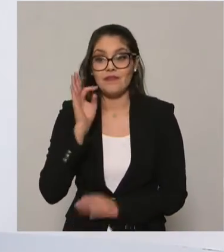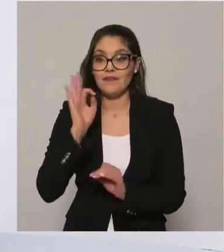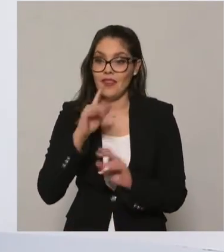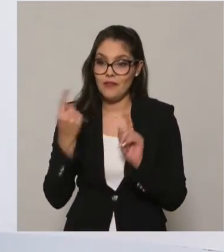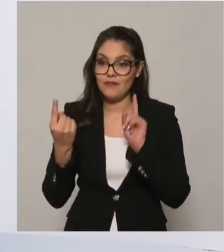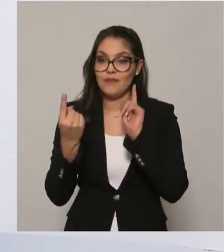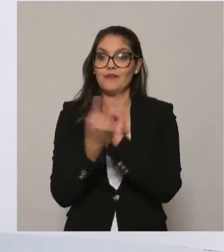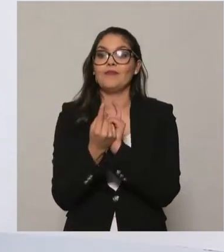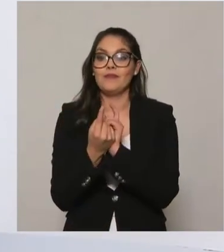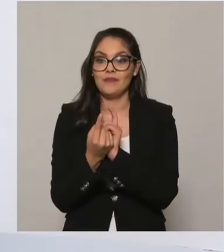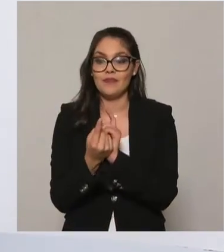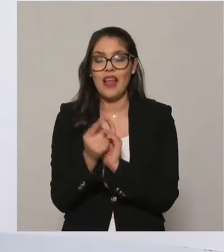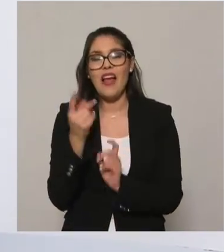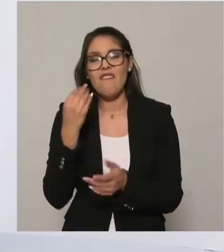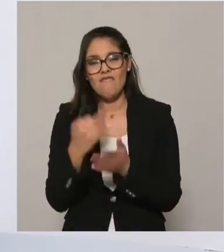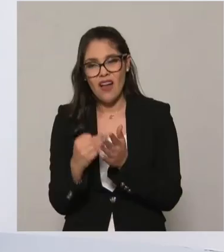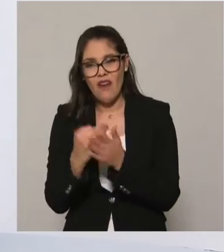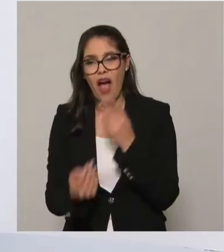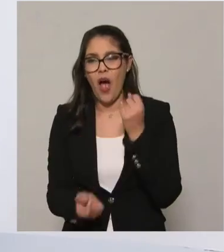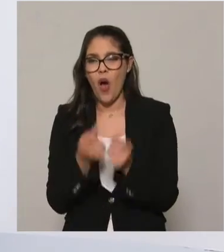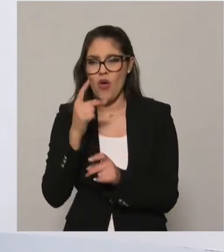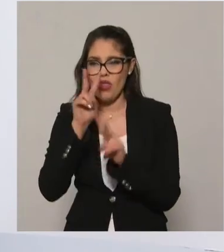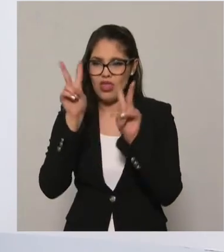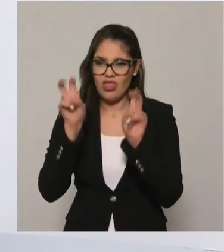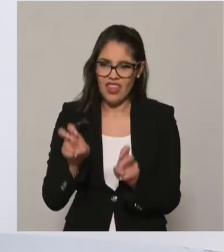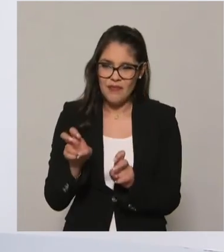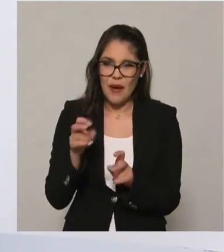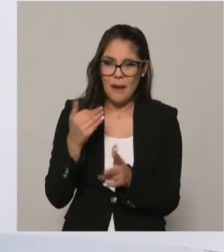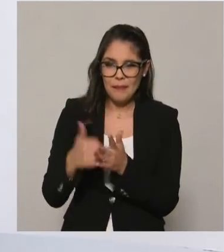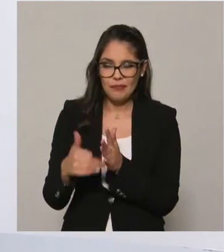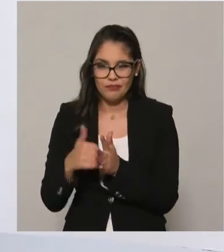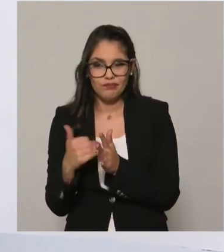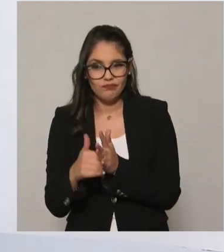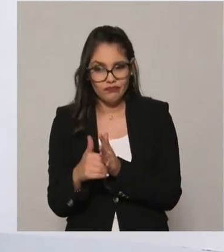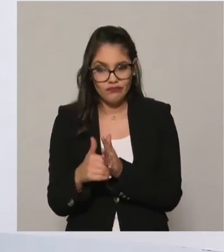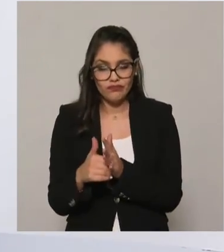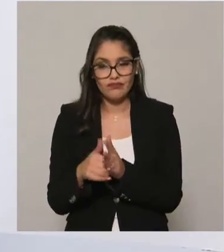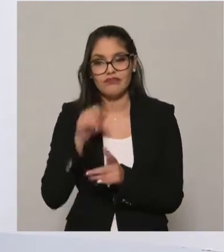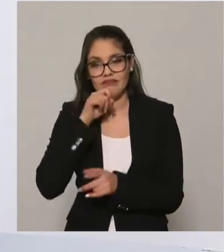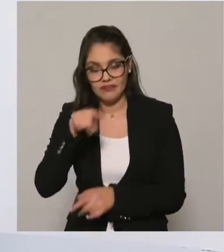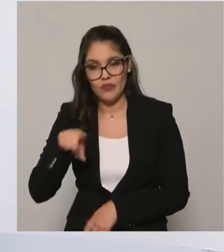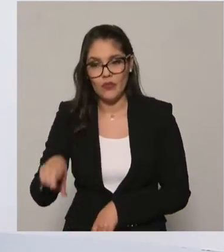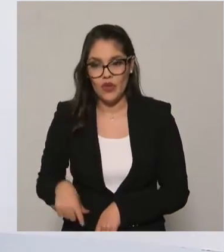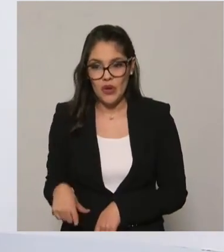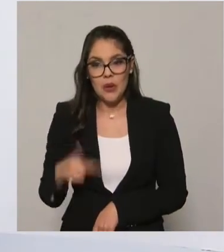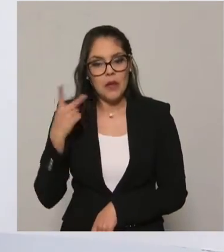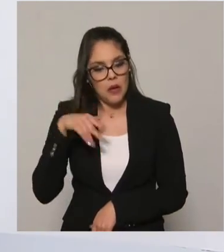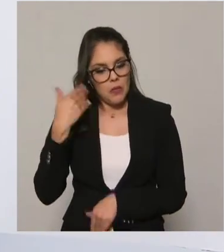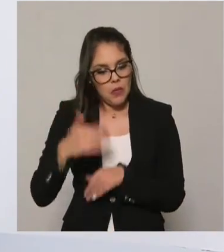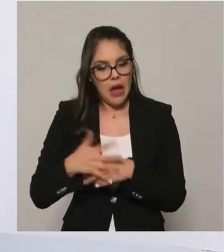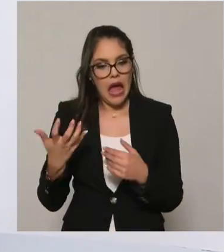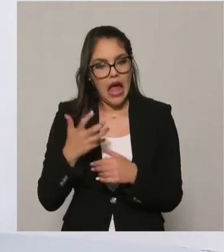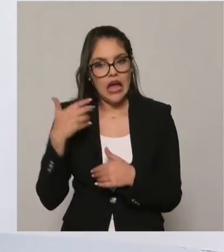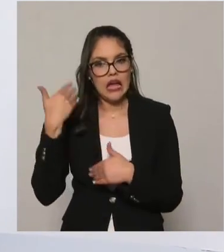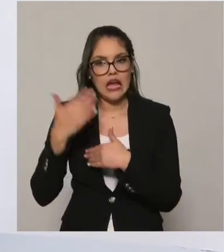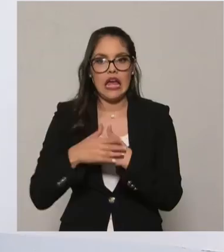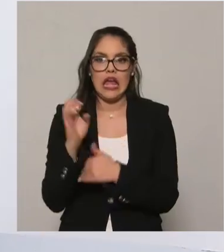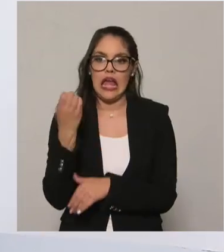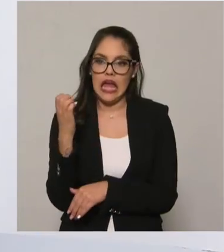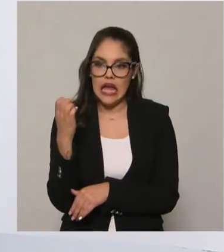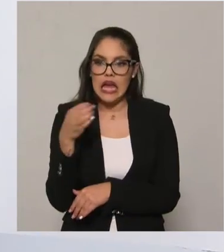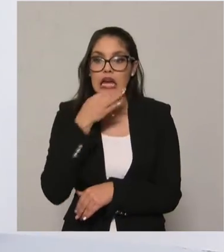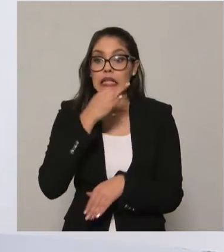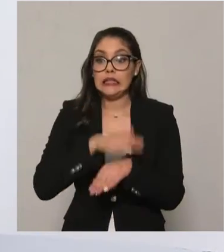ella, Alberto. Quedaron algunos temas pendientes también en el gobierno, pero que se realizarán en enero, algunas